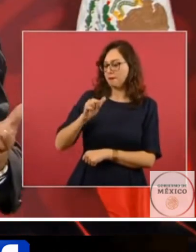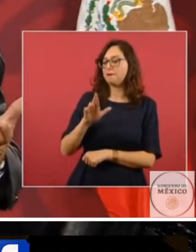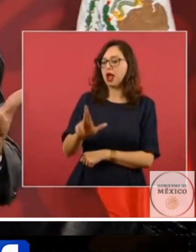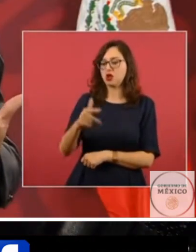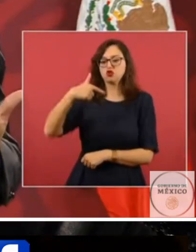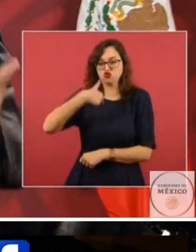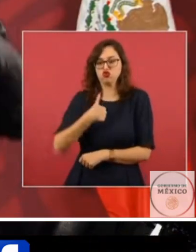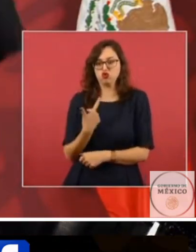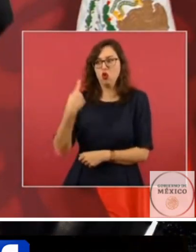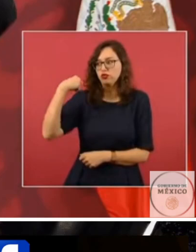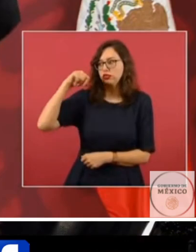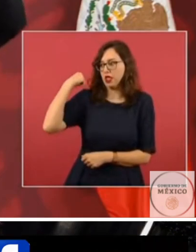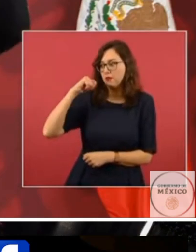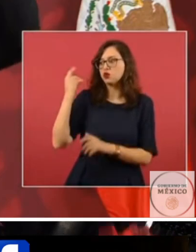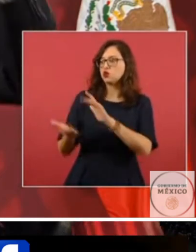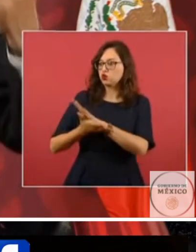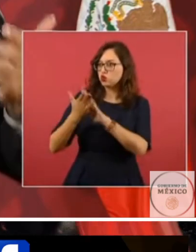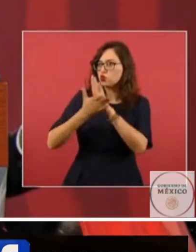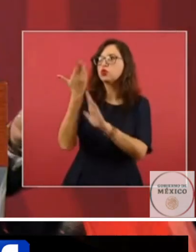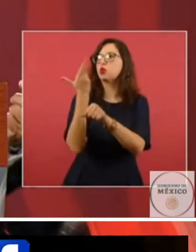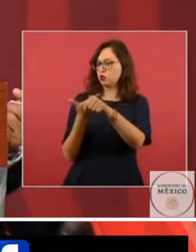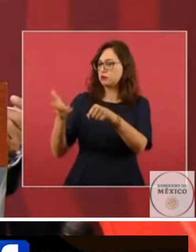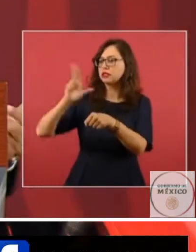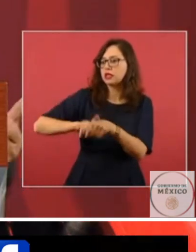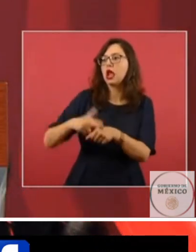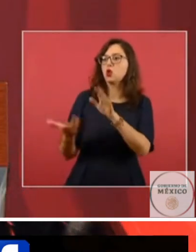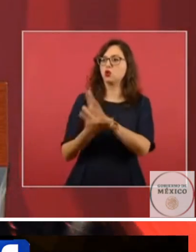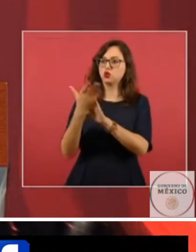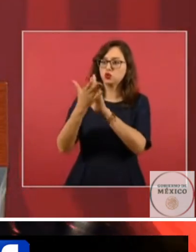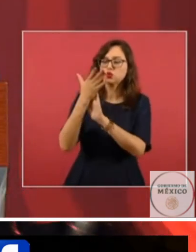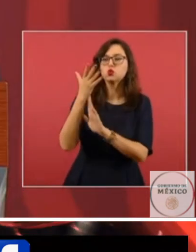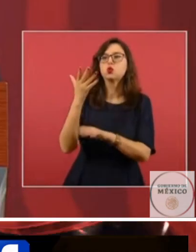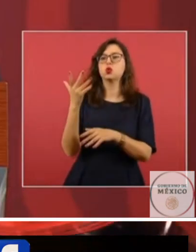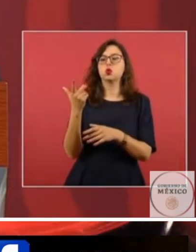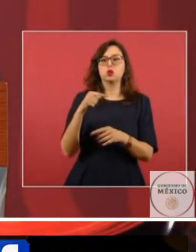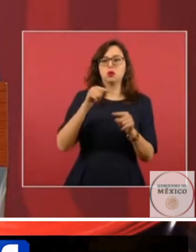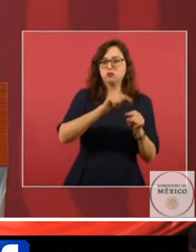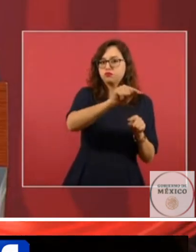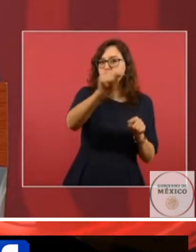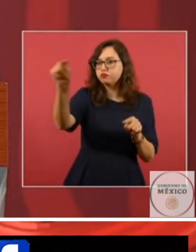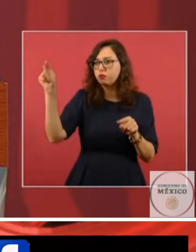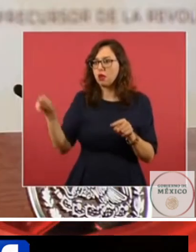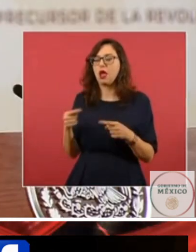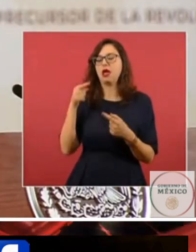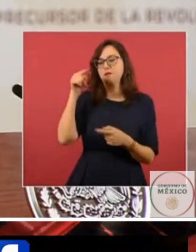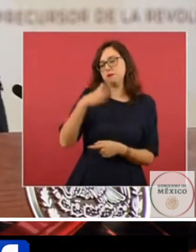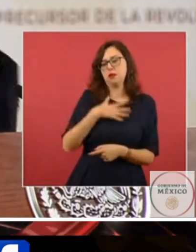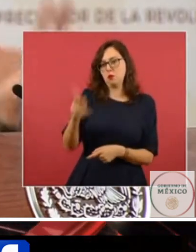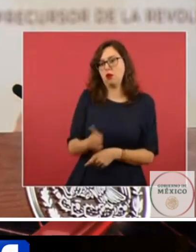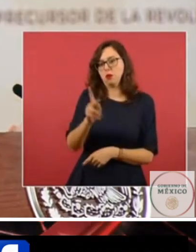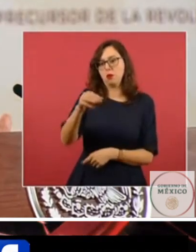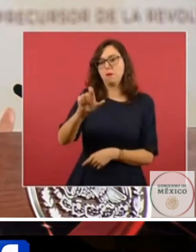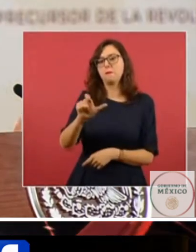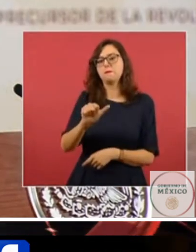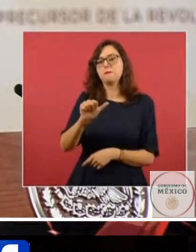unidades médicas y construir un hospital de segundo nivel en San Carlos, Macuspana, Tabasco. Conocía